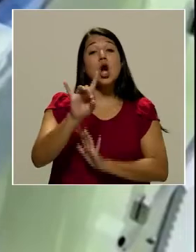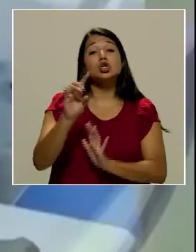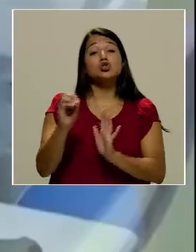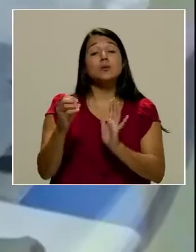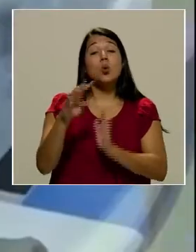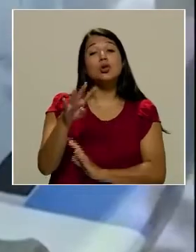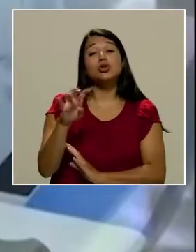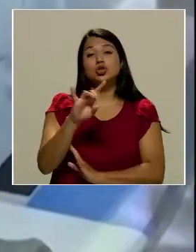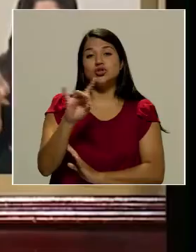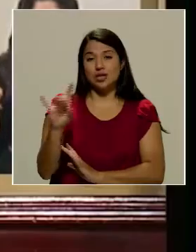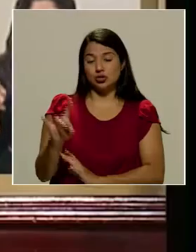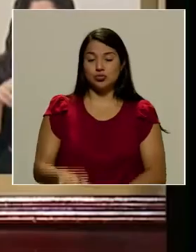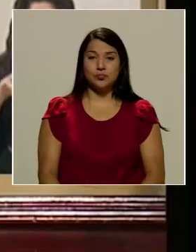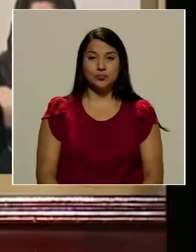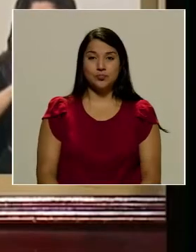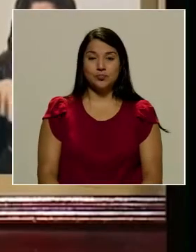8.488.